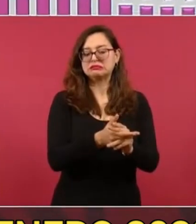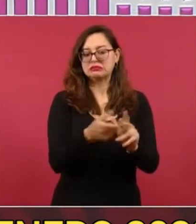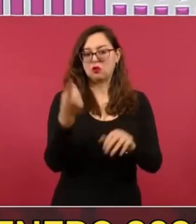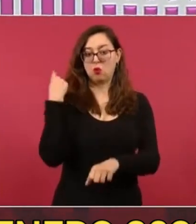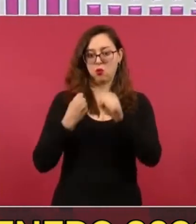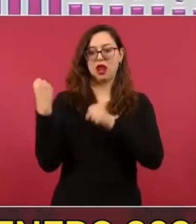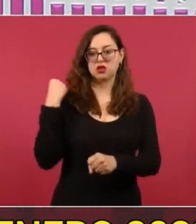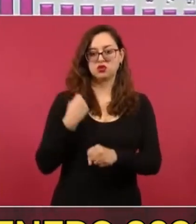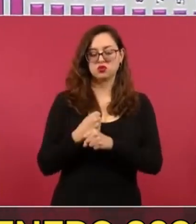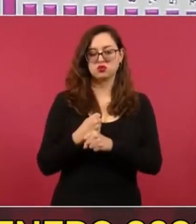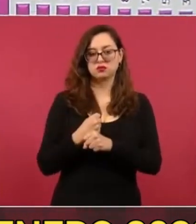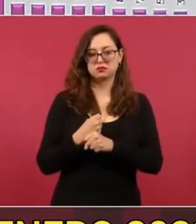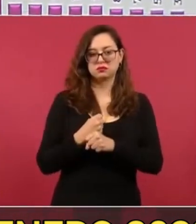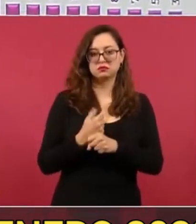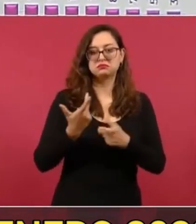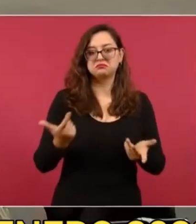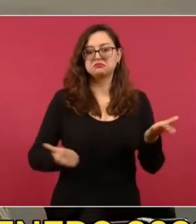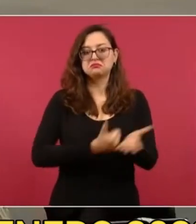la Ciudad de México